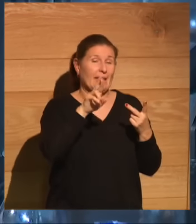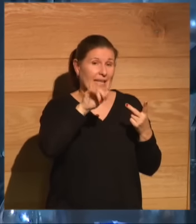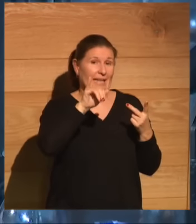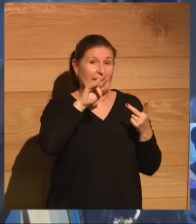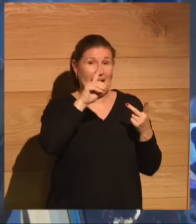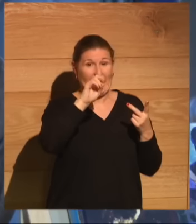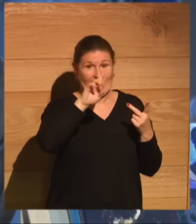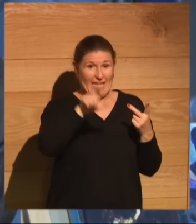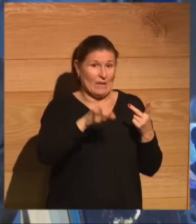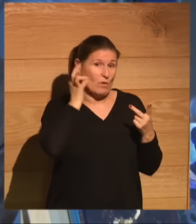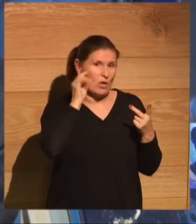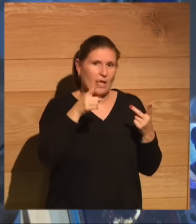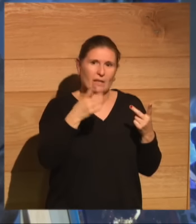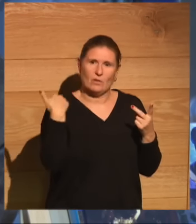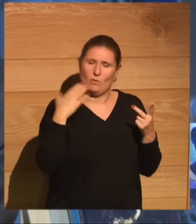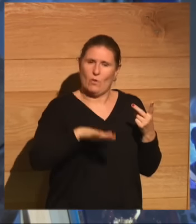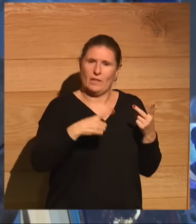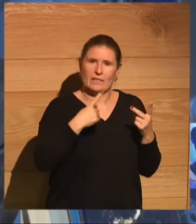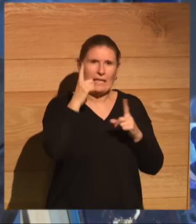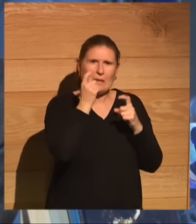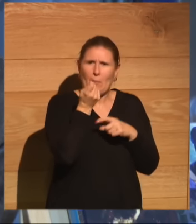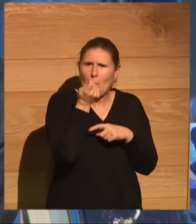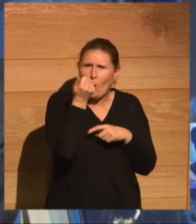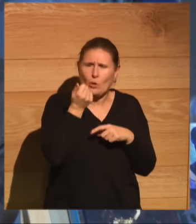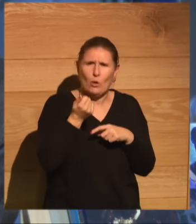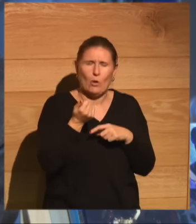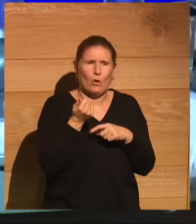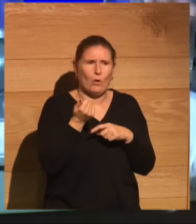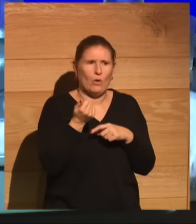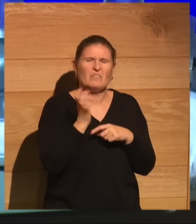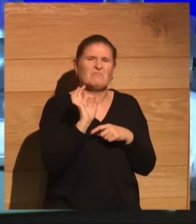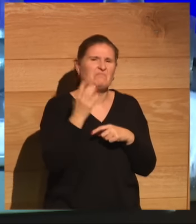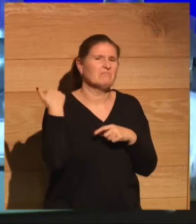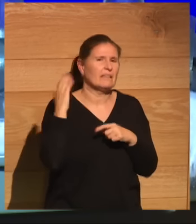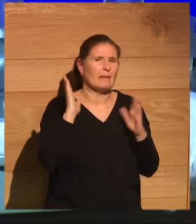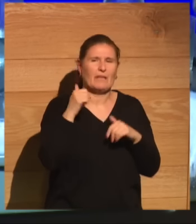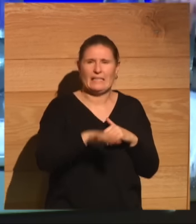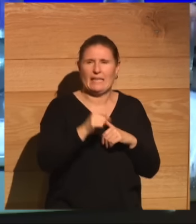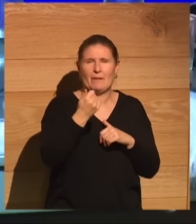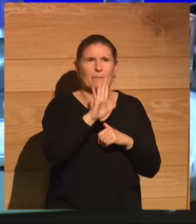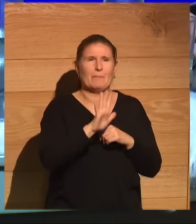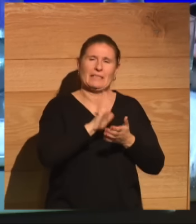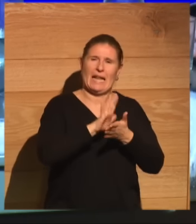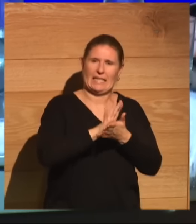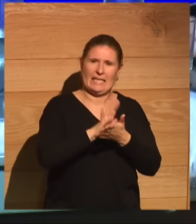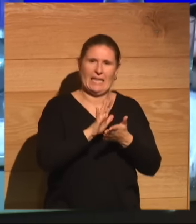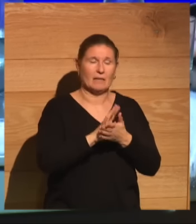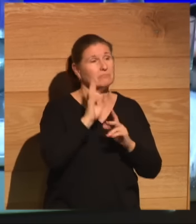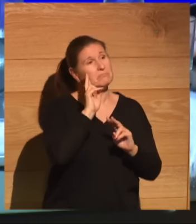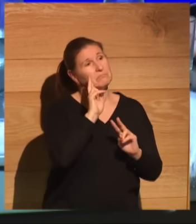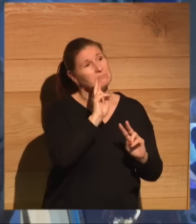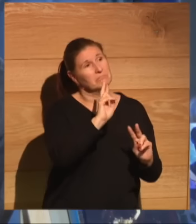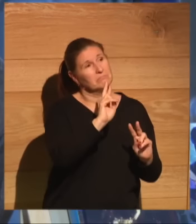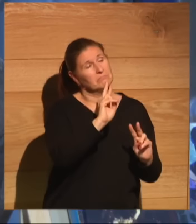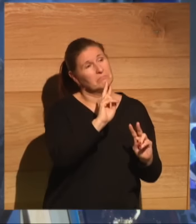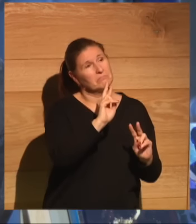Winona de niña, ¿no? Qué poquito gesticulaba y todo. Es verdad, ¿eh? Que estaba más tranquila. Estaba como en su sitio. Más tranquila. Miraba y nada